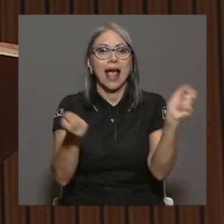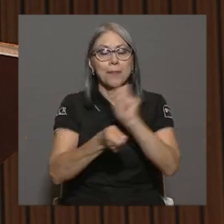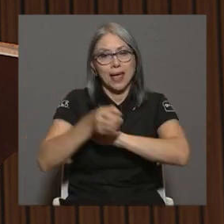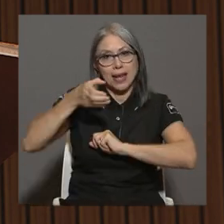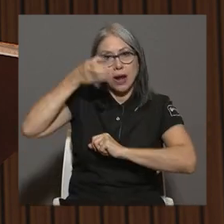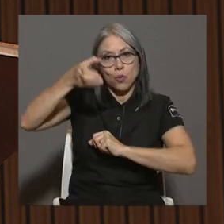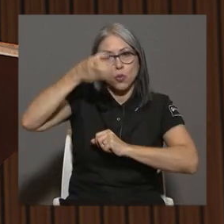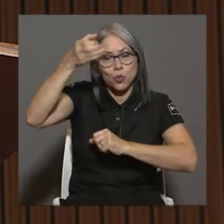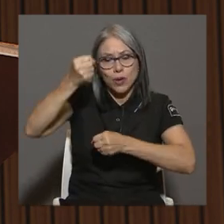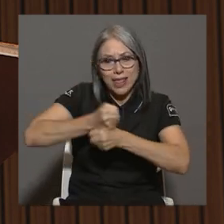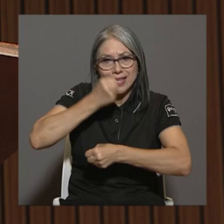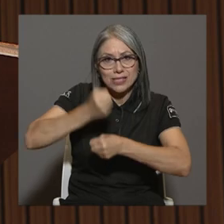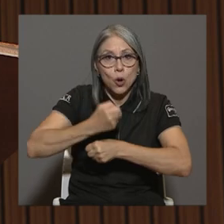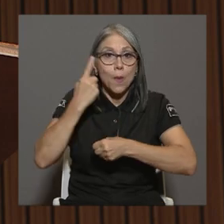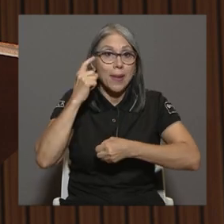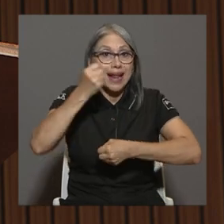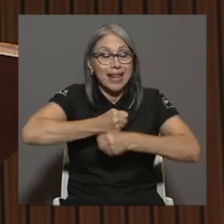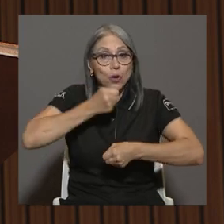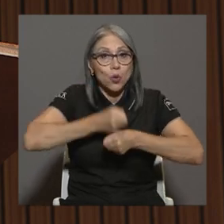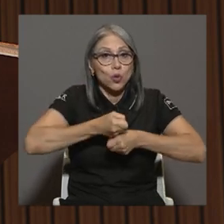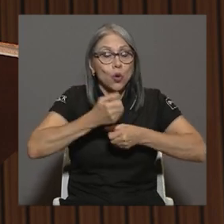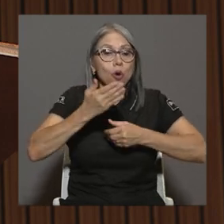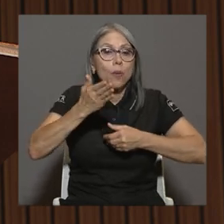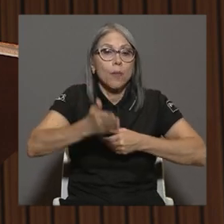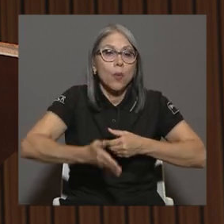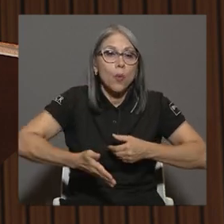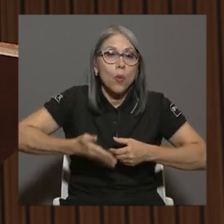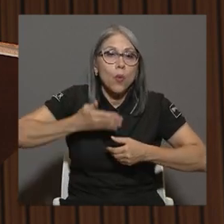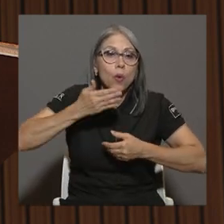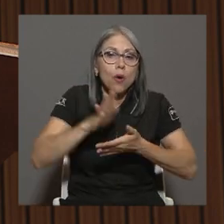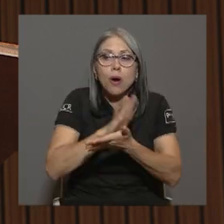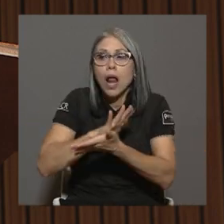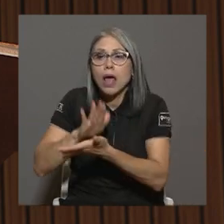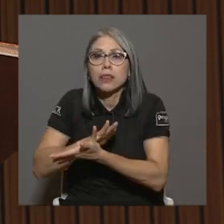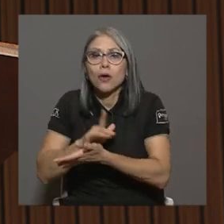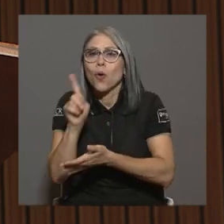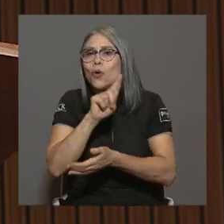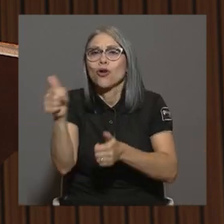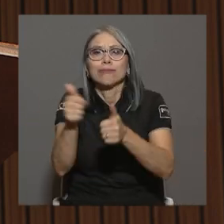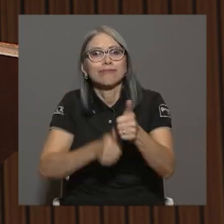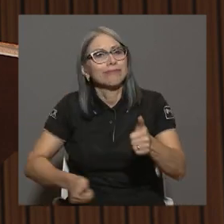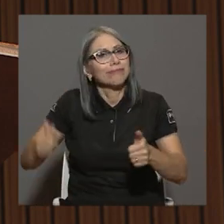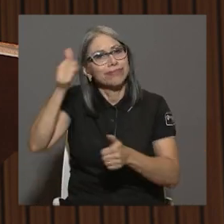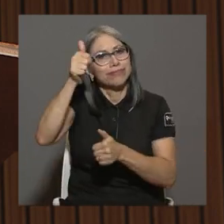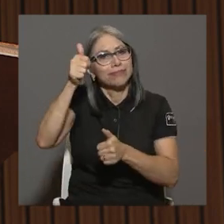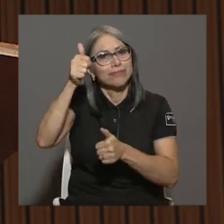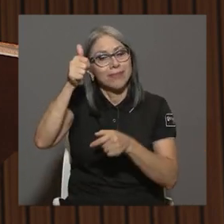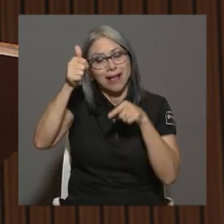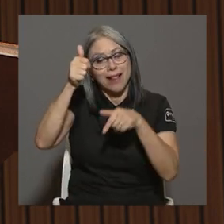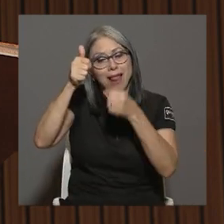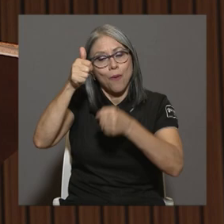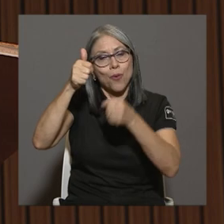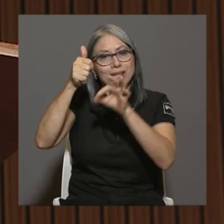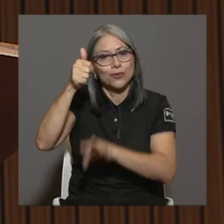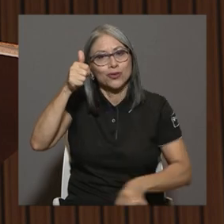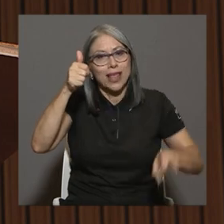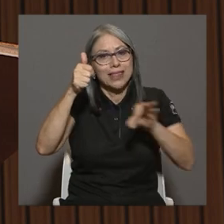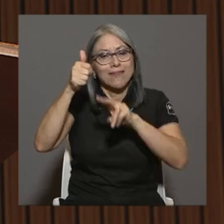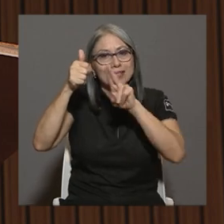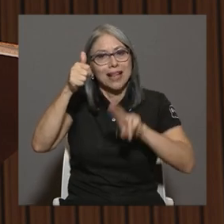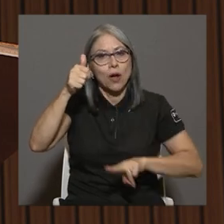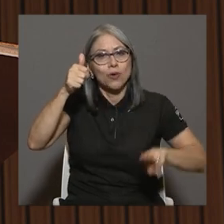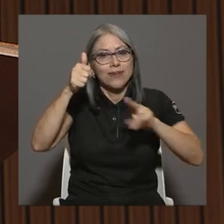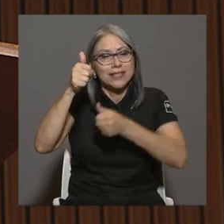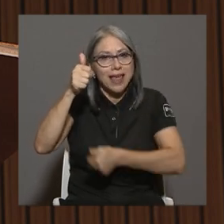para que las labores de control burocrático no se antepongan a las labores sustantivas de la